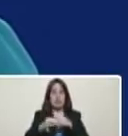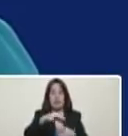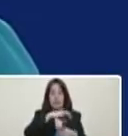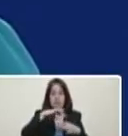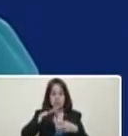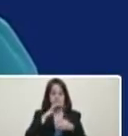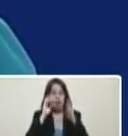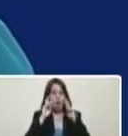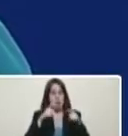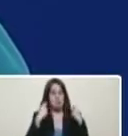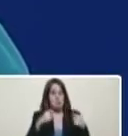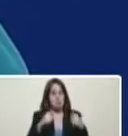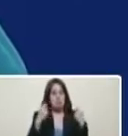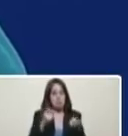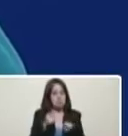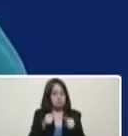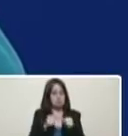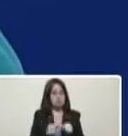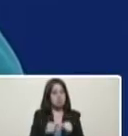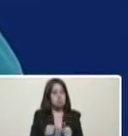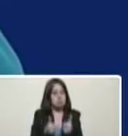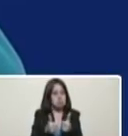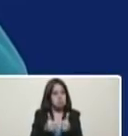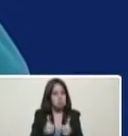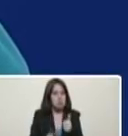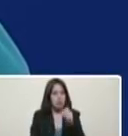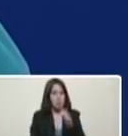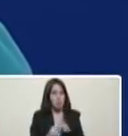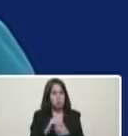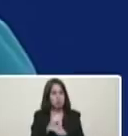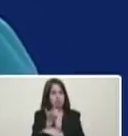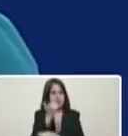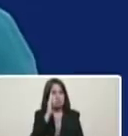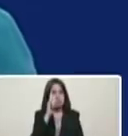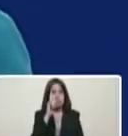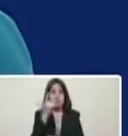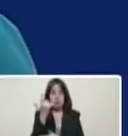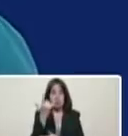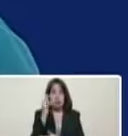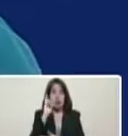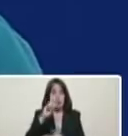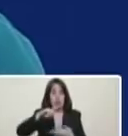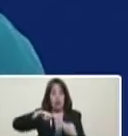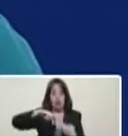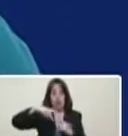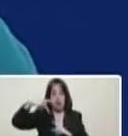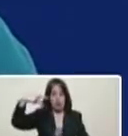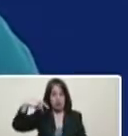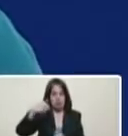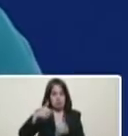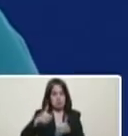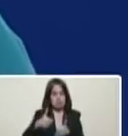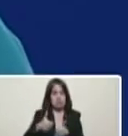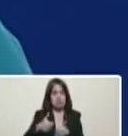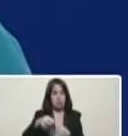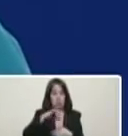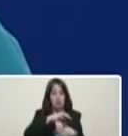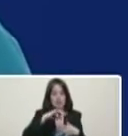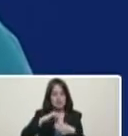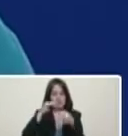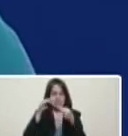mostraron plasticidad y adaptación, y lo que permiten también demostrar que la genética es de alta calidad, es una semilla